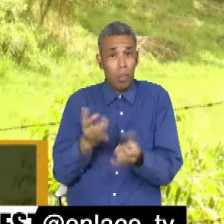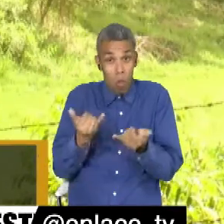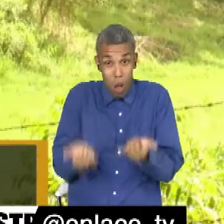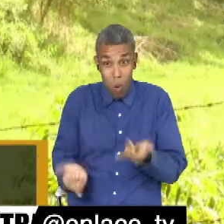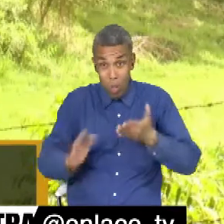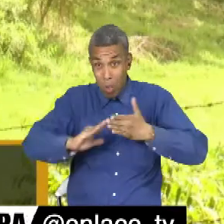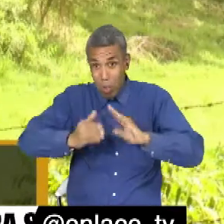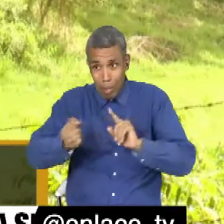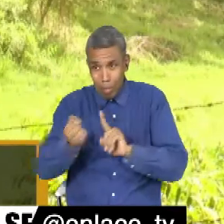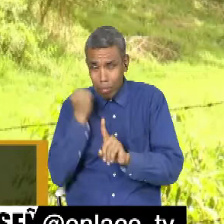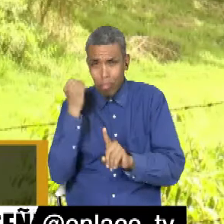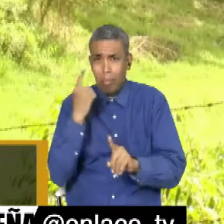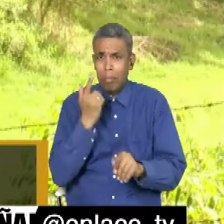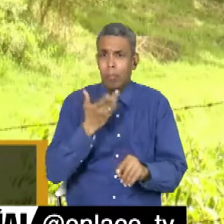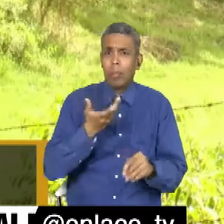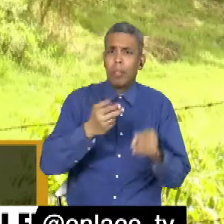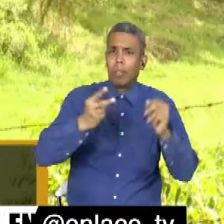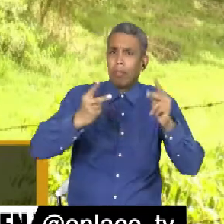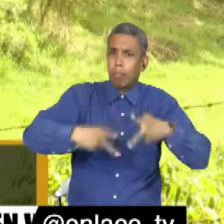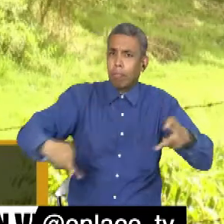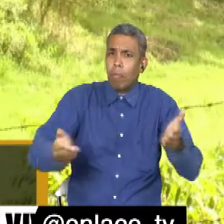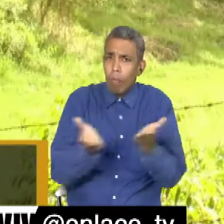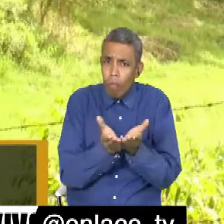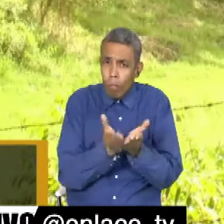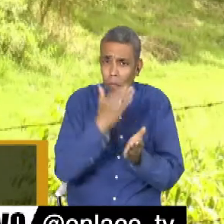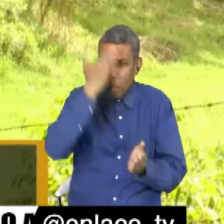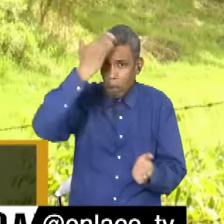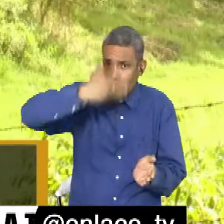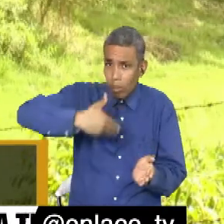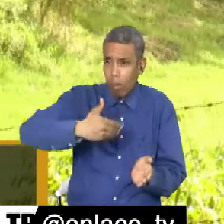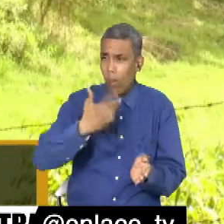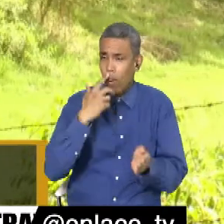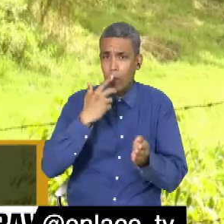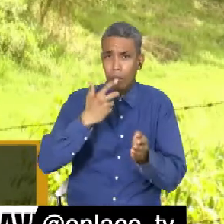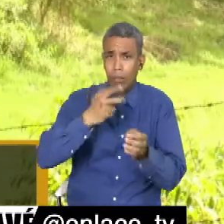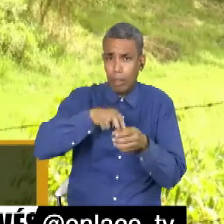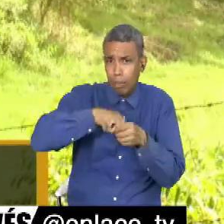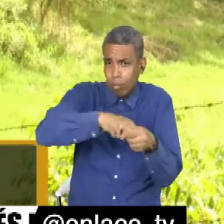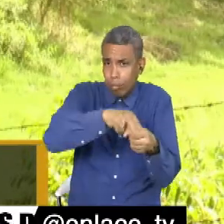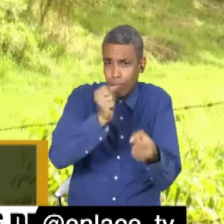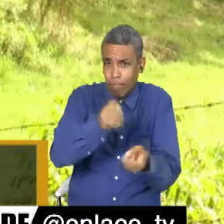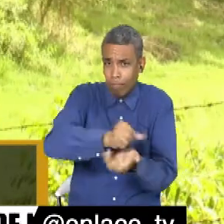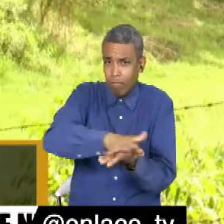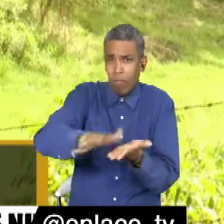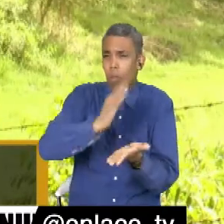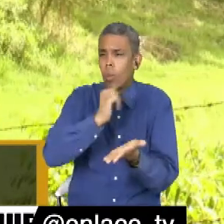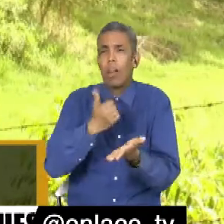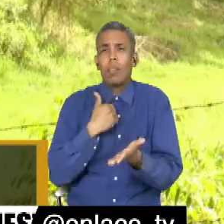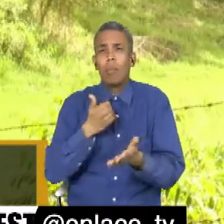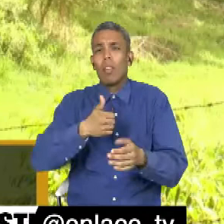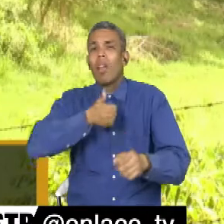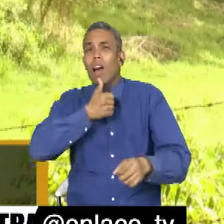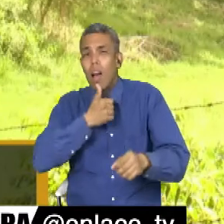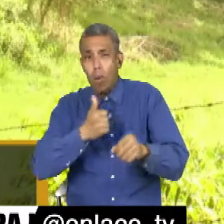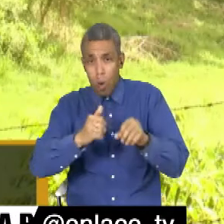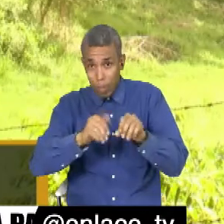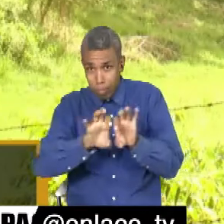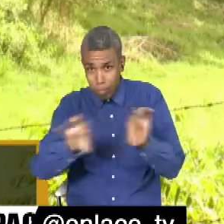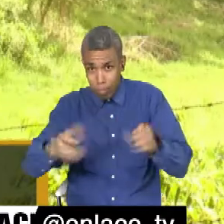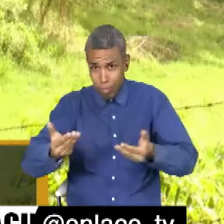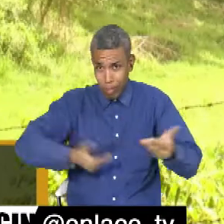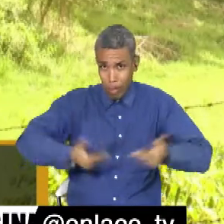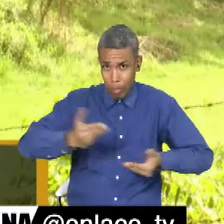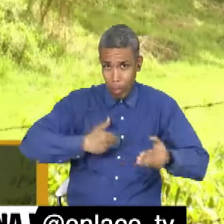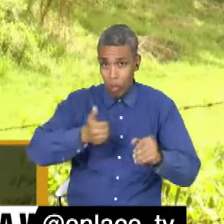claro que eso genera malestar. Encima de eso, no les cumplen con el agua y con compromisos que han hecho las empresas, tanto la sociedad